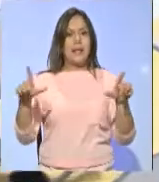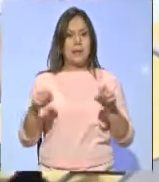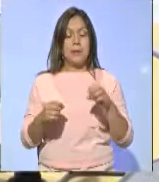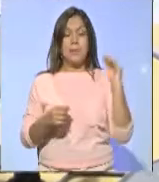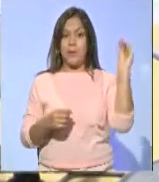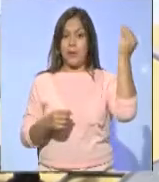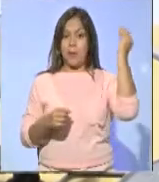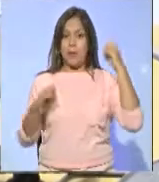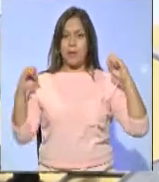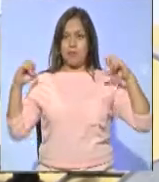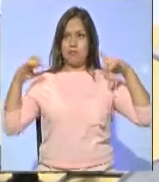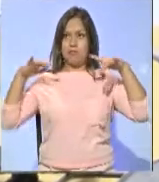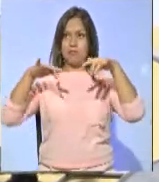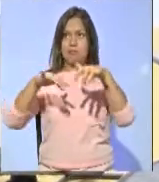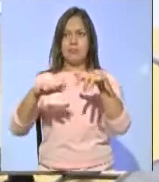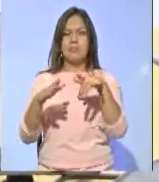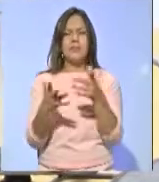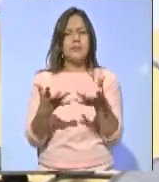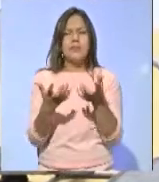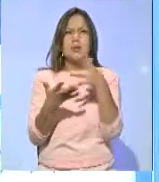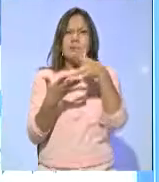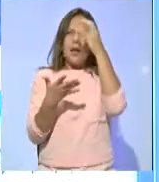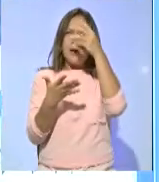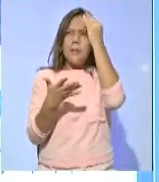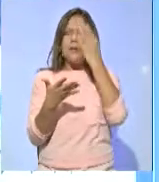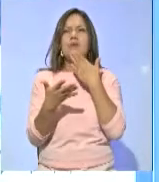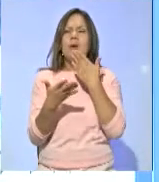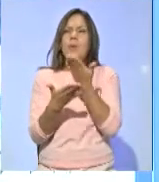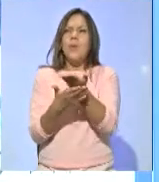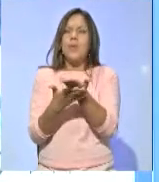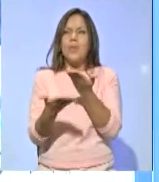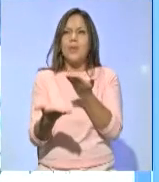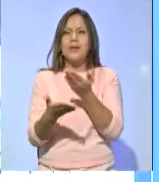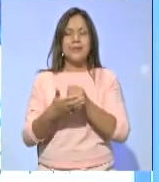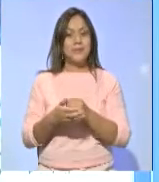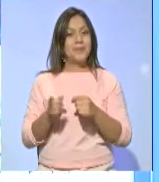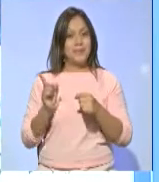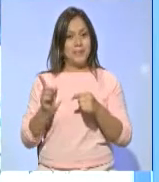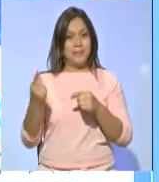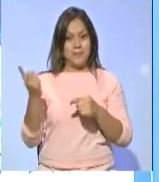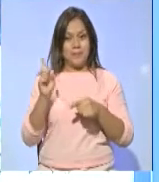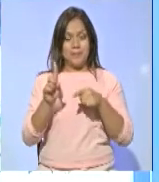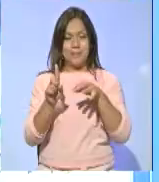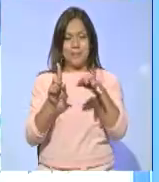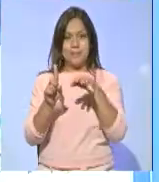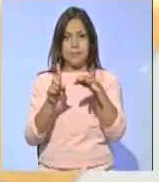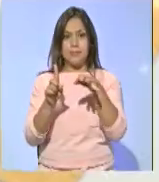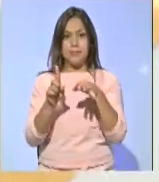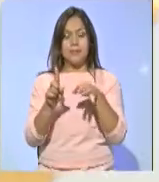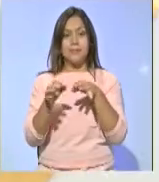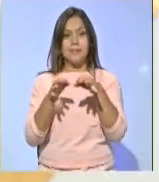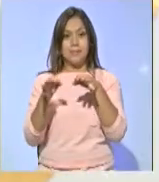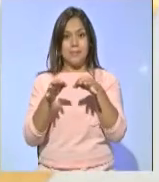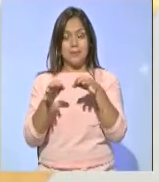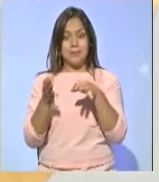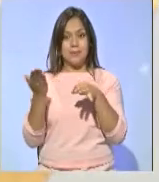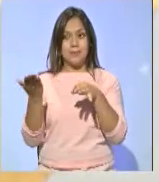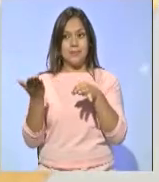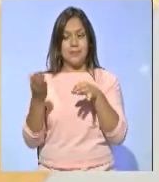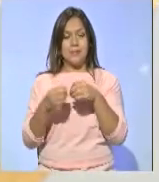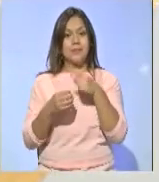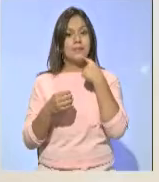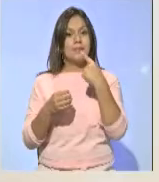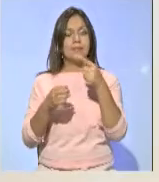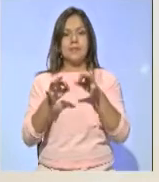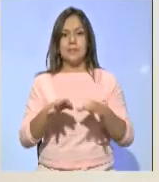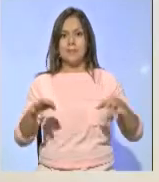jóvenes interesados en conocer acerca de esta iniciativa. Esteban Mendieta, coordinador general de tecnología de la Asamblea Nacional, destacó